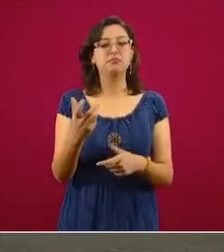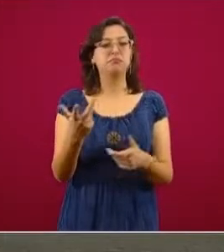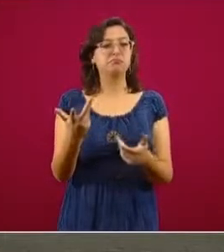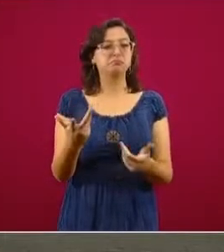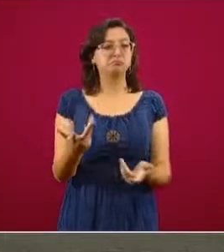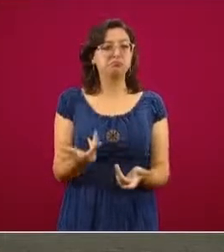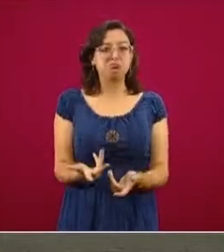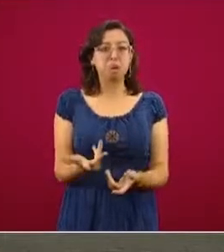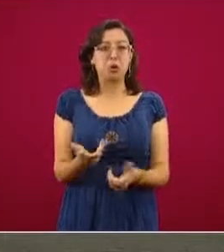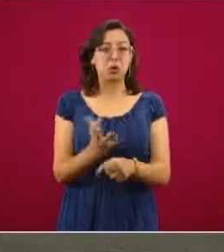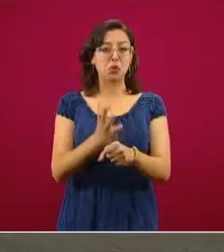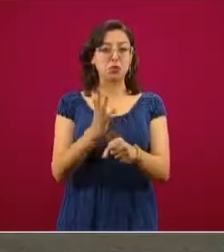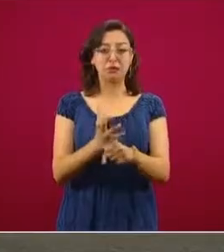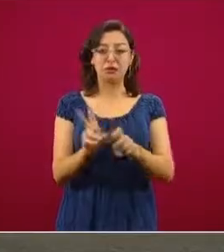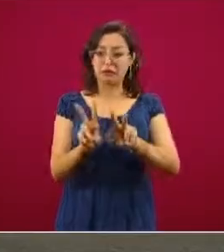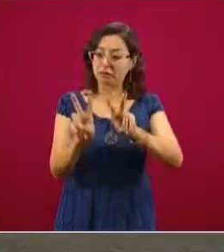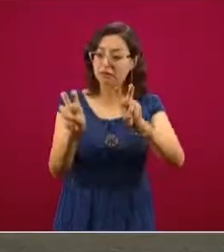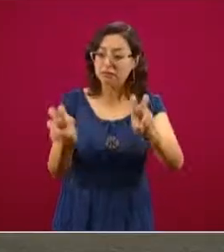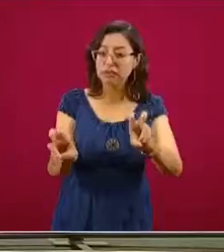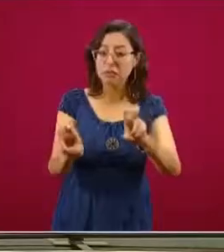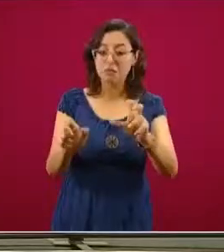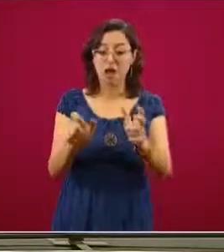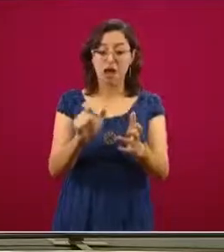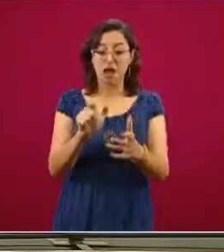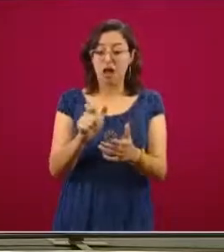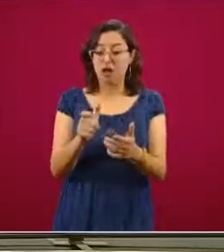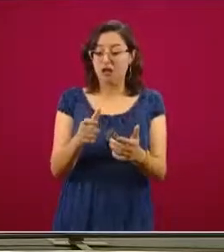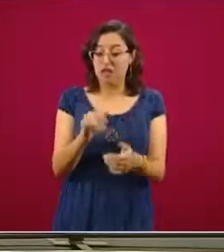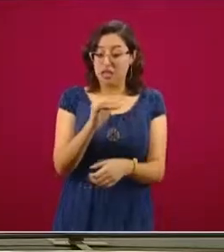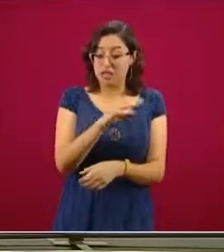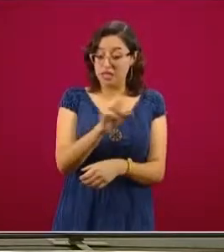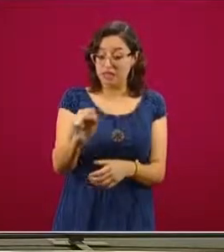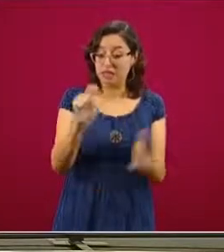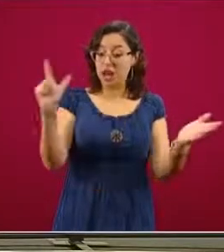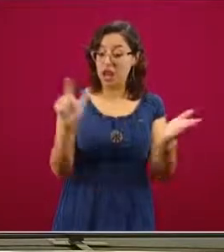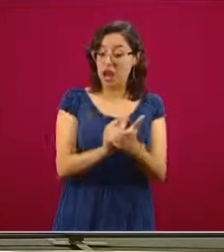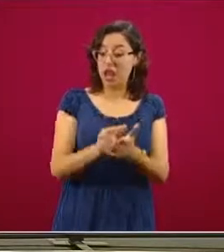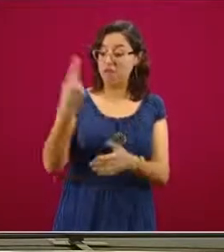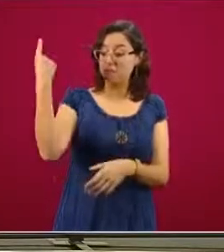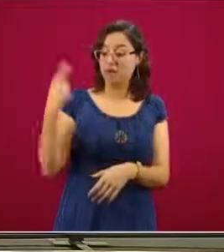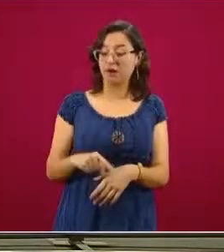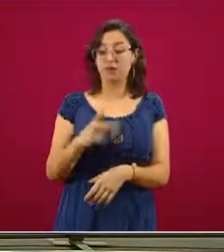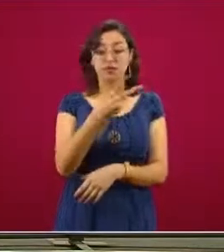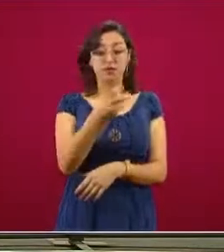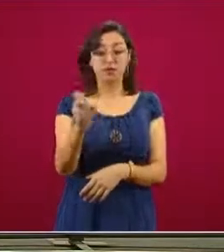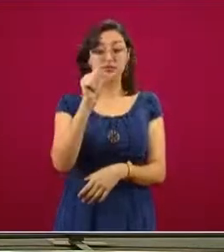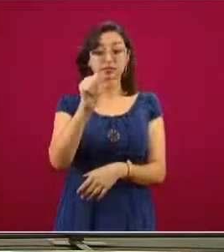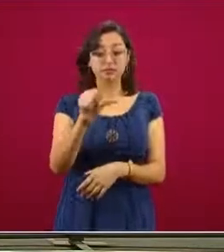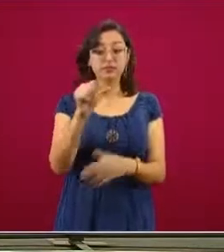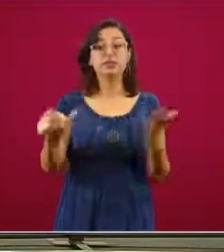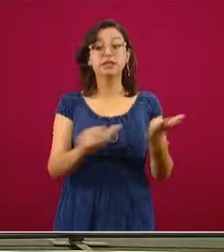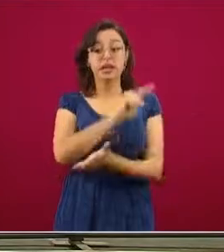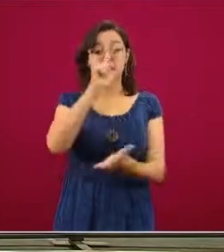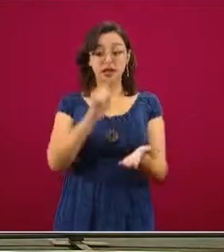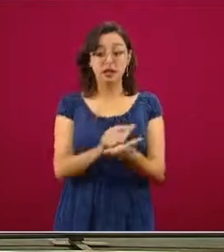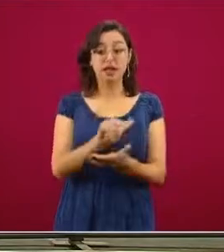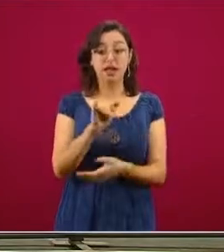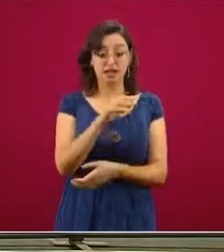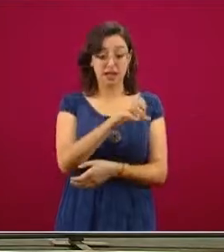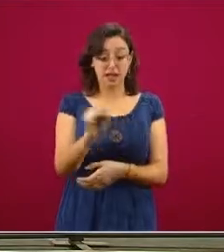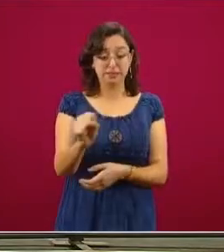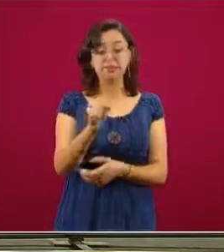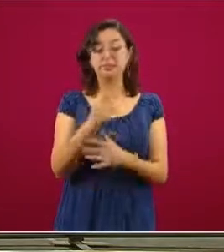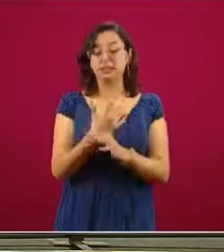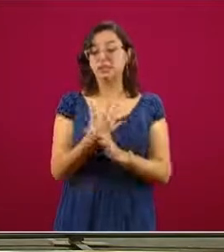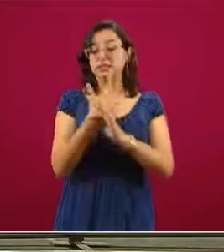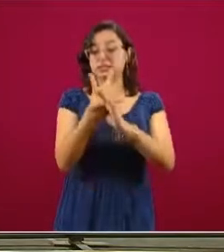tema de la obligación legal que tiene el seguro por un artículo, el 216, que está en la ley del Seguro Social y que establece